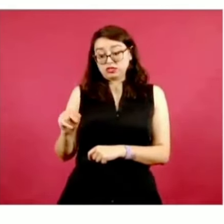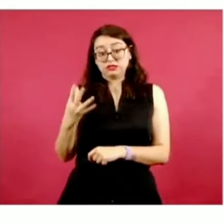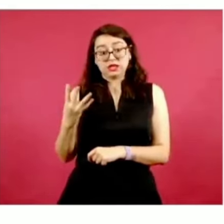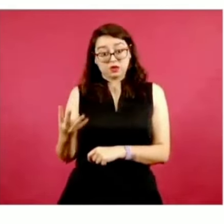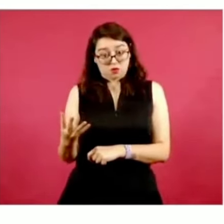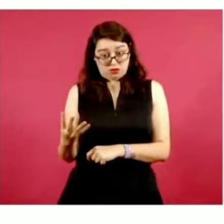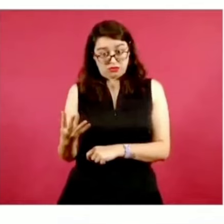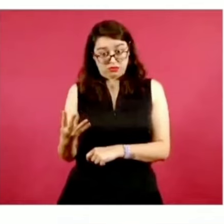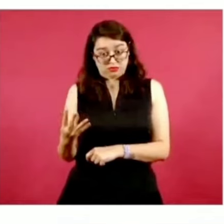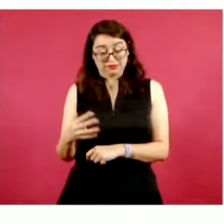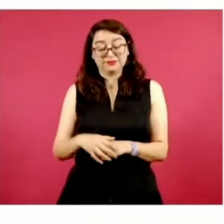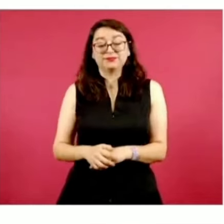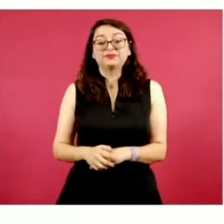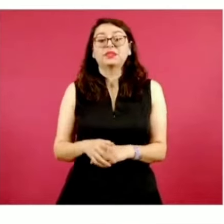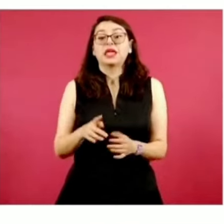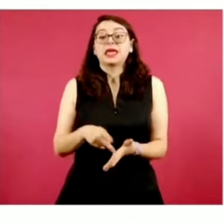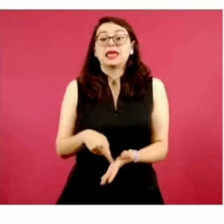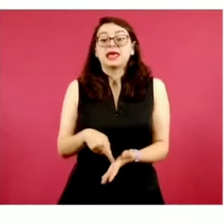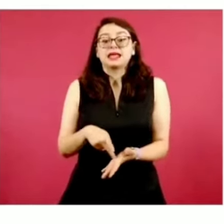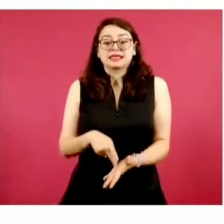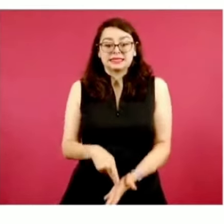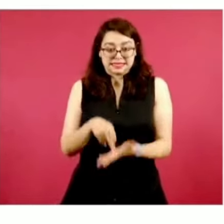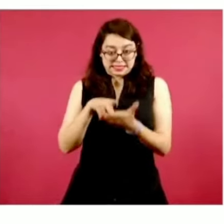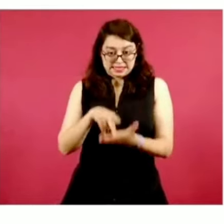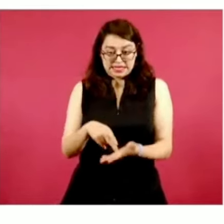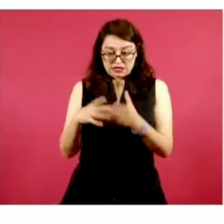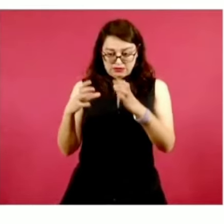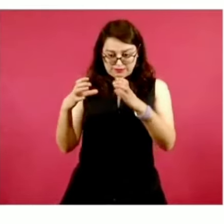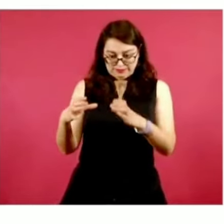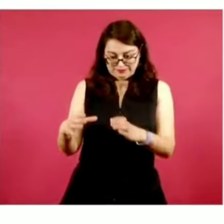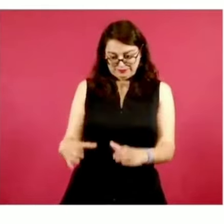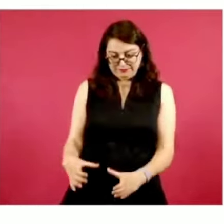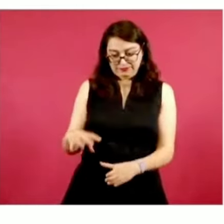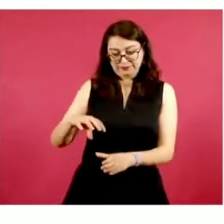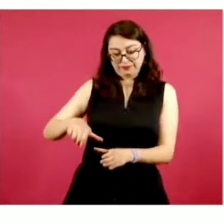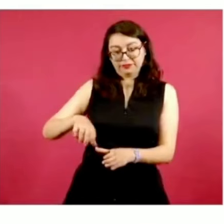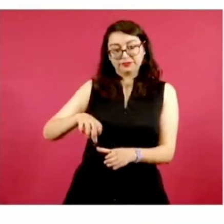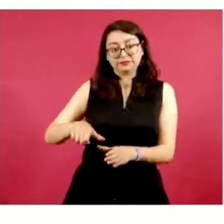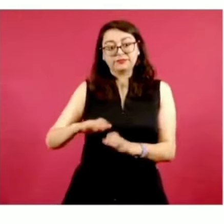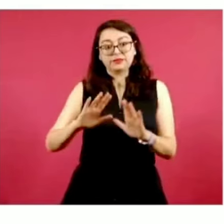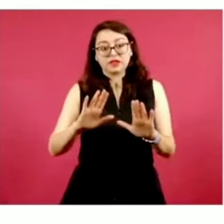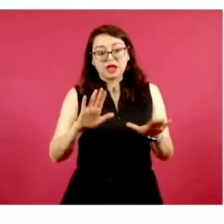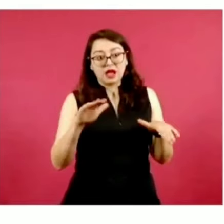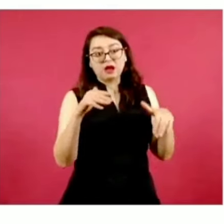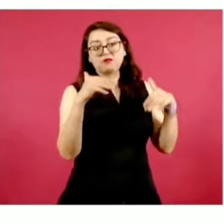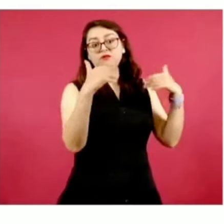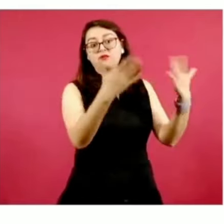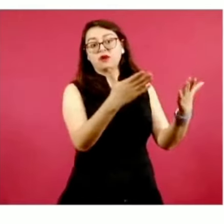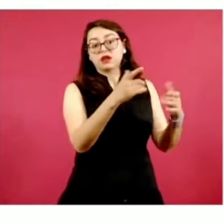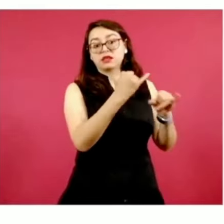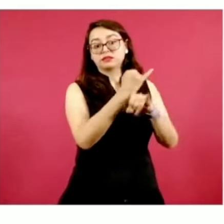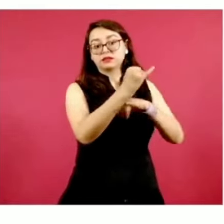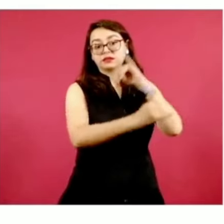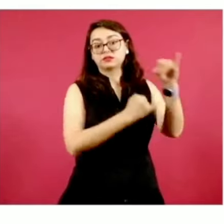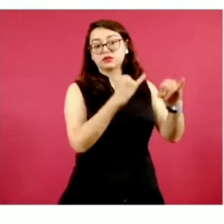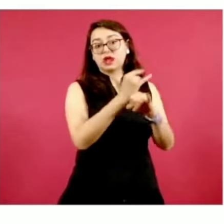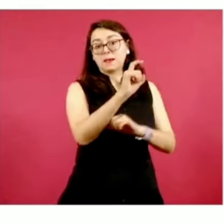se vende por kilo el que se expende en cilindros en el exterior el kilogramo como referente estuvo en 22